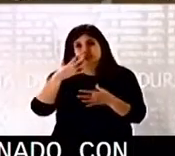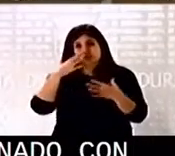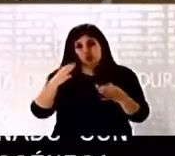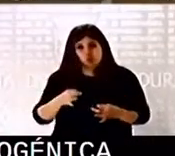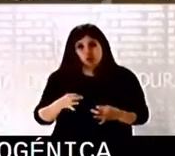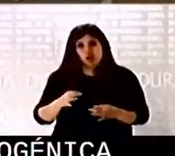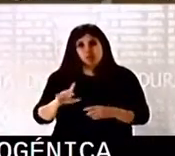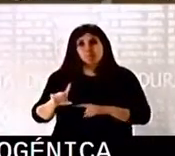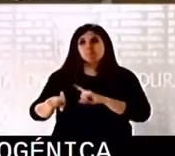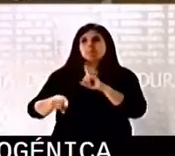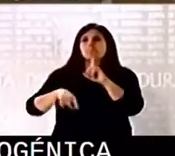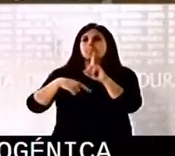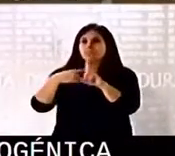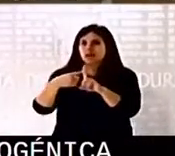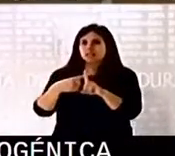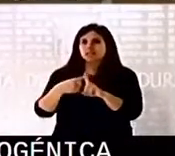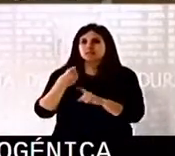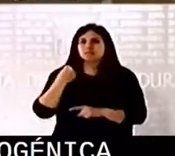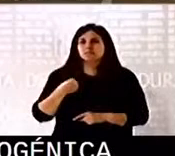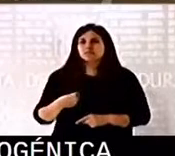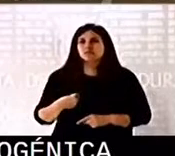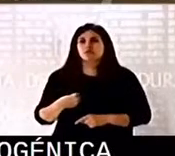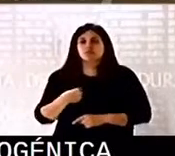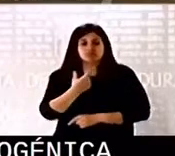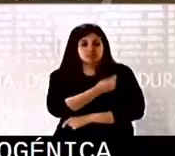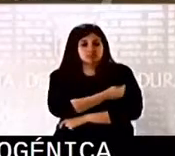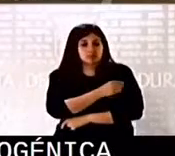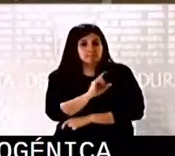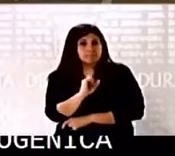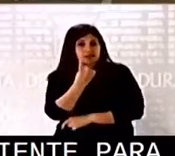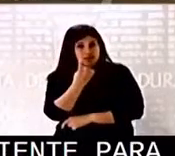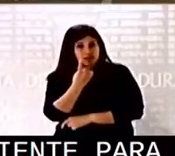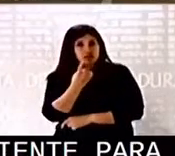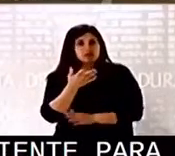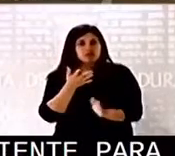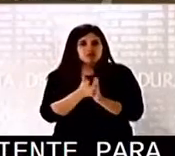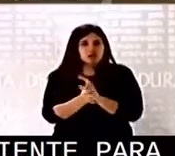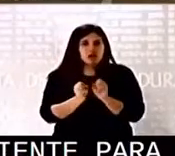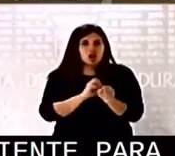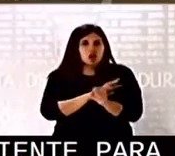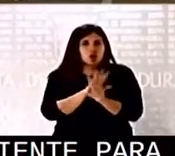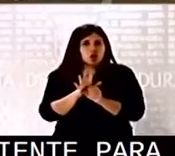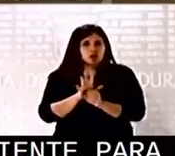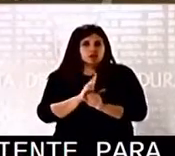decir, desarrolla inmunidad suficiente para combatir al virus.